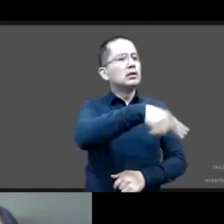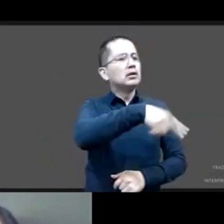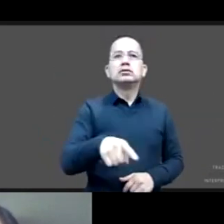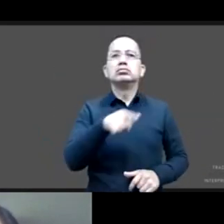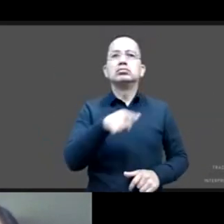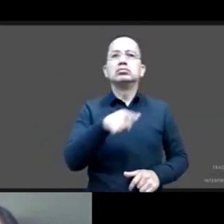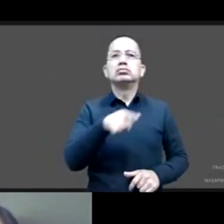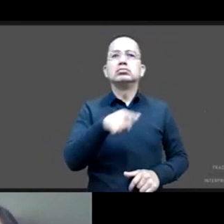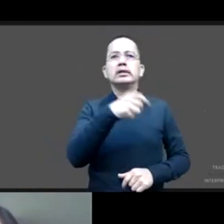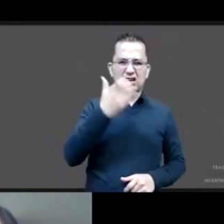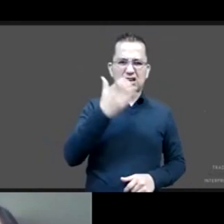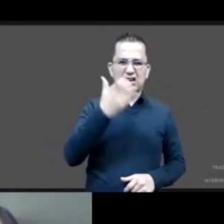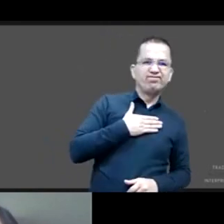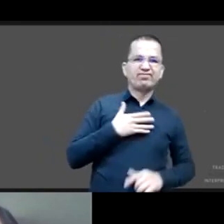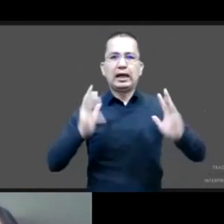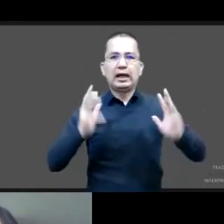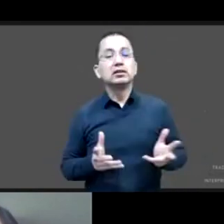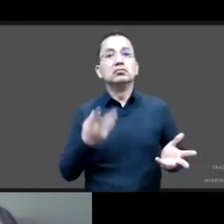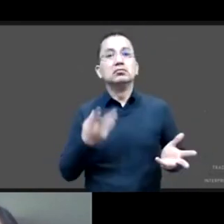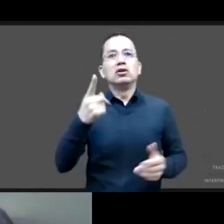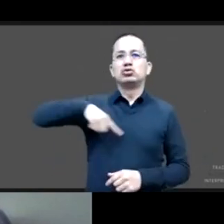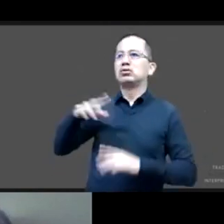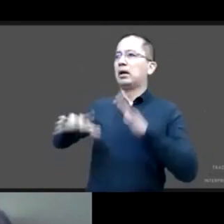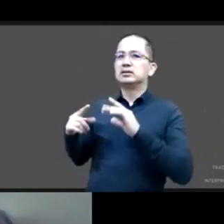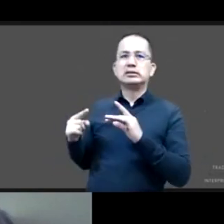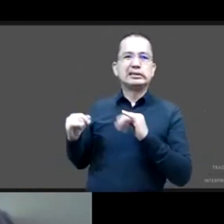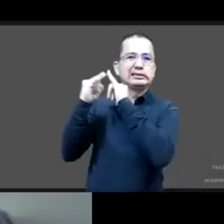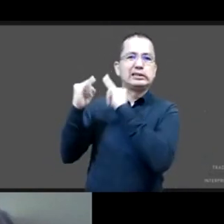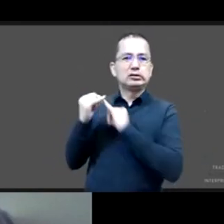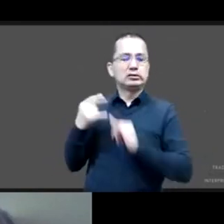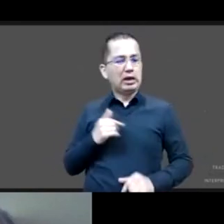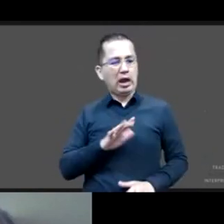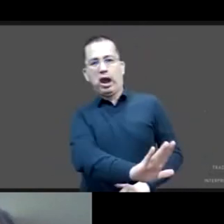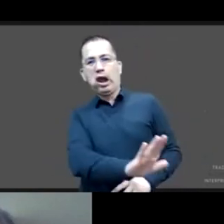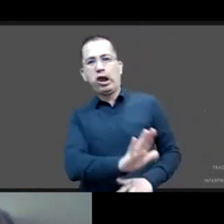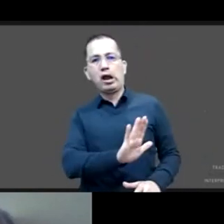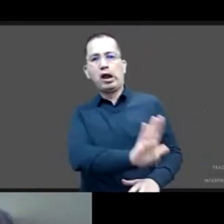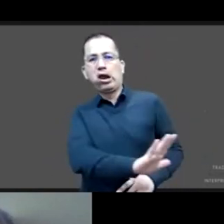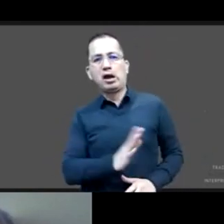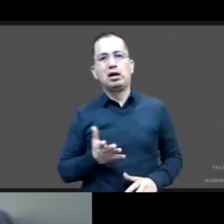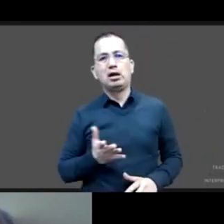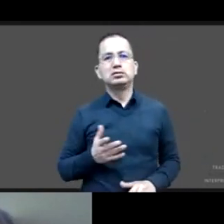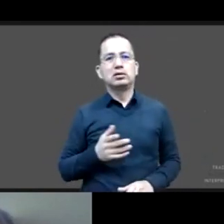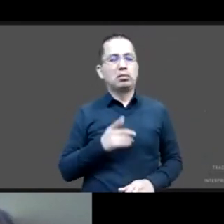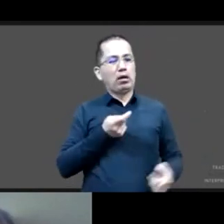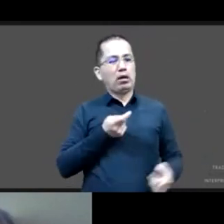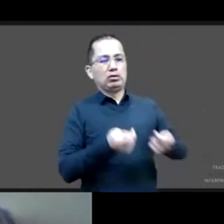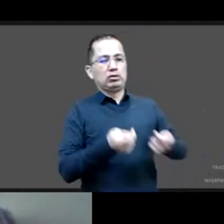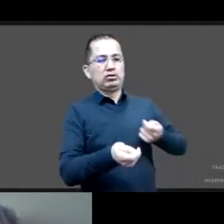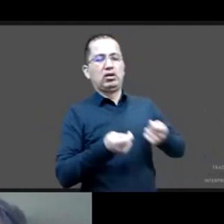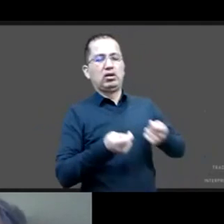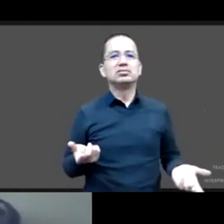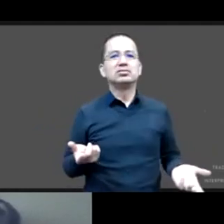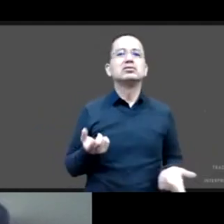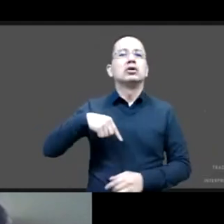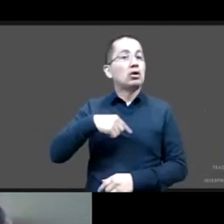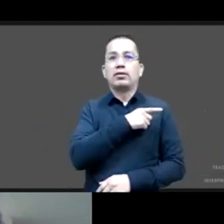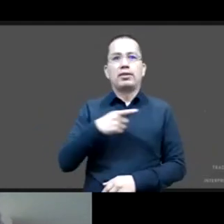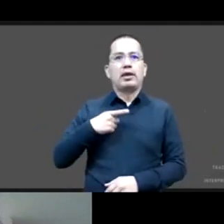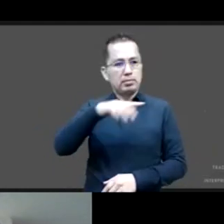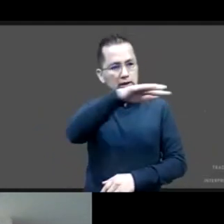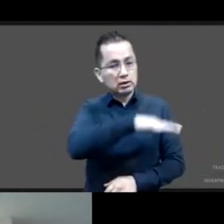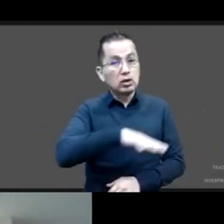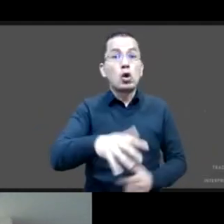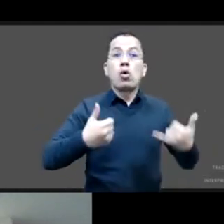llegamos a frenar y esto pues a lo largo del tiempo a veces se va aprendiendo que muchas veces incluso